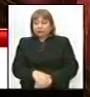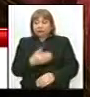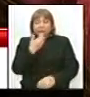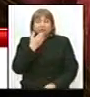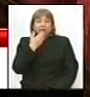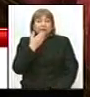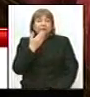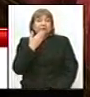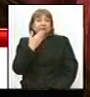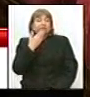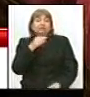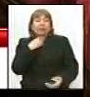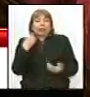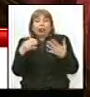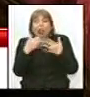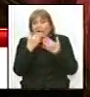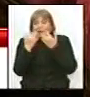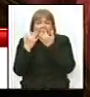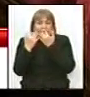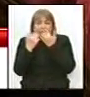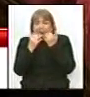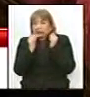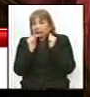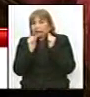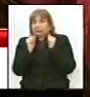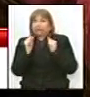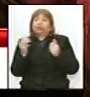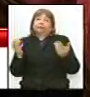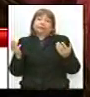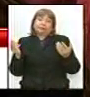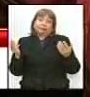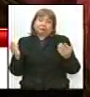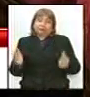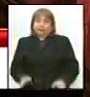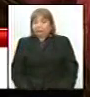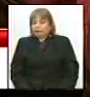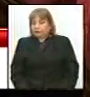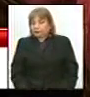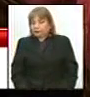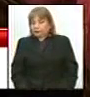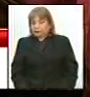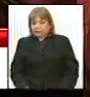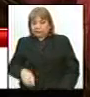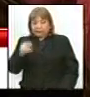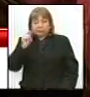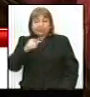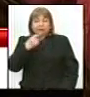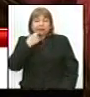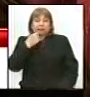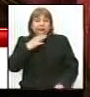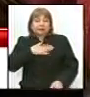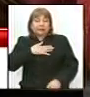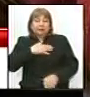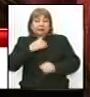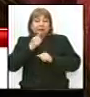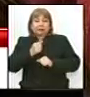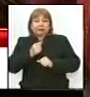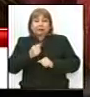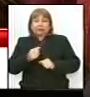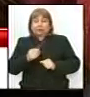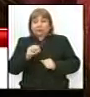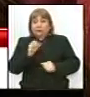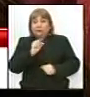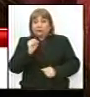quienes están muriendo de miedo y quienes no y aquí es lo siguiente mi posición en la